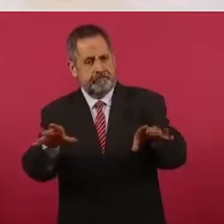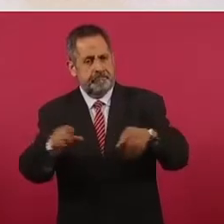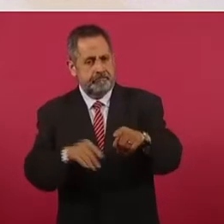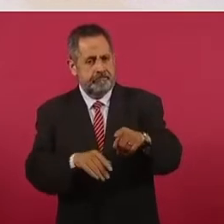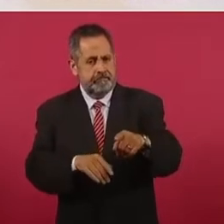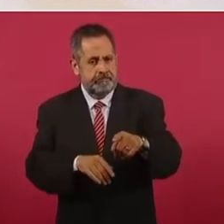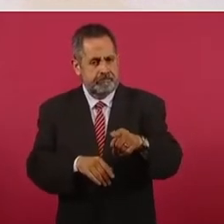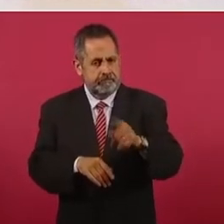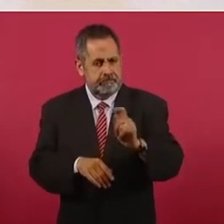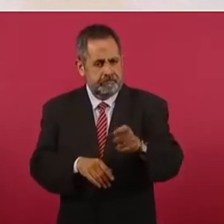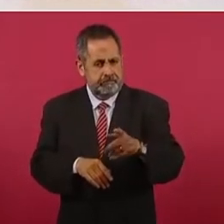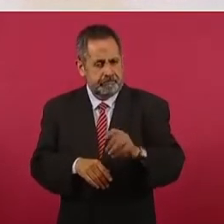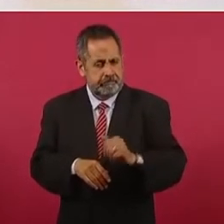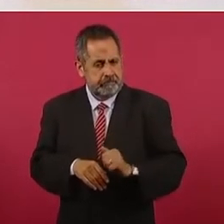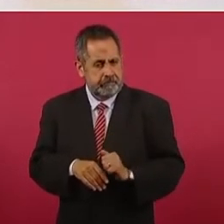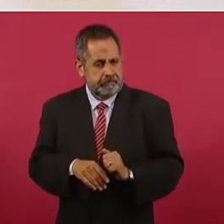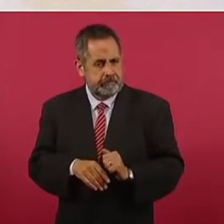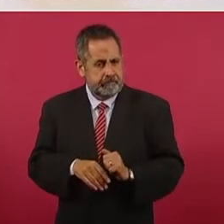del